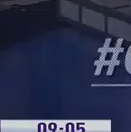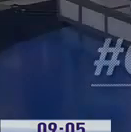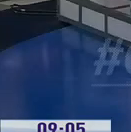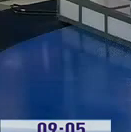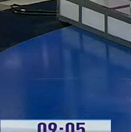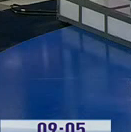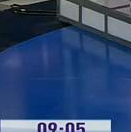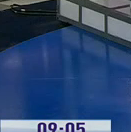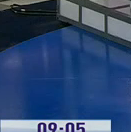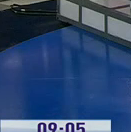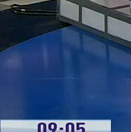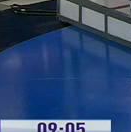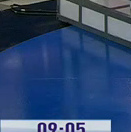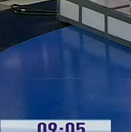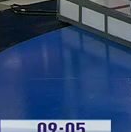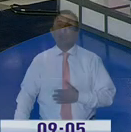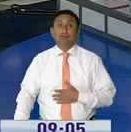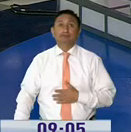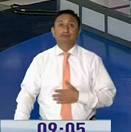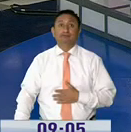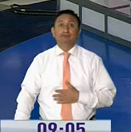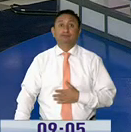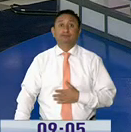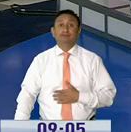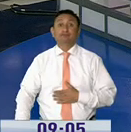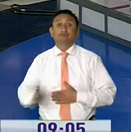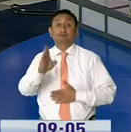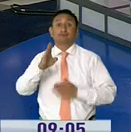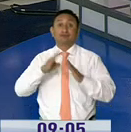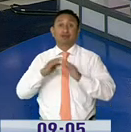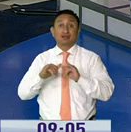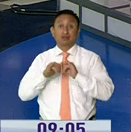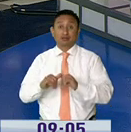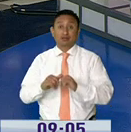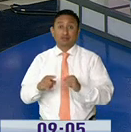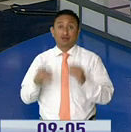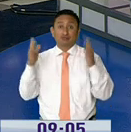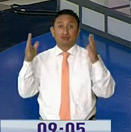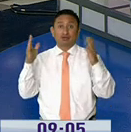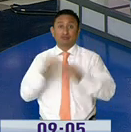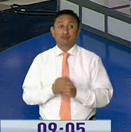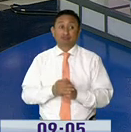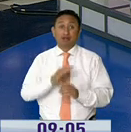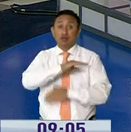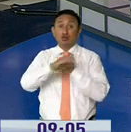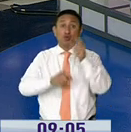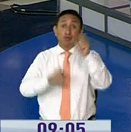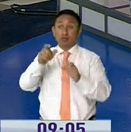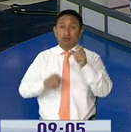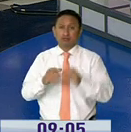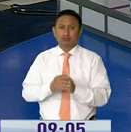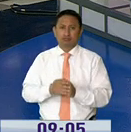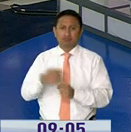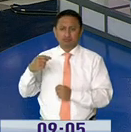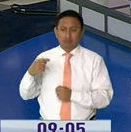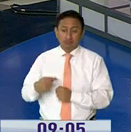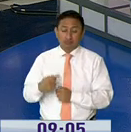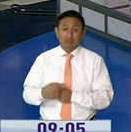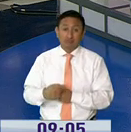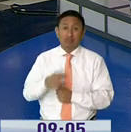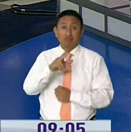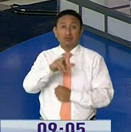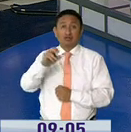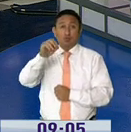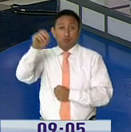ángeles. Eso es lo mejor que usted puede hacer, quedarse en casa. Y el aplauso, ese aplauso, es para todos los que laboran a lo largo de ese